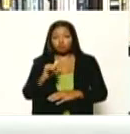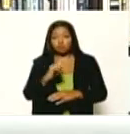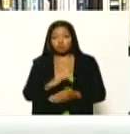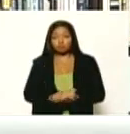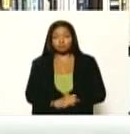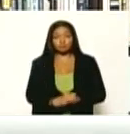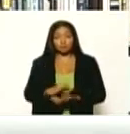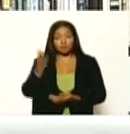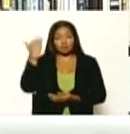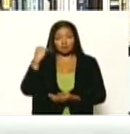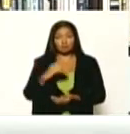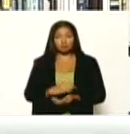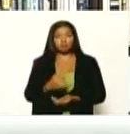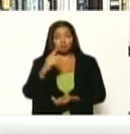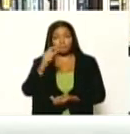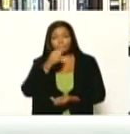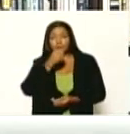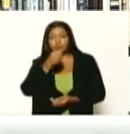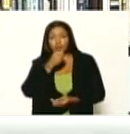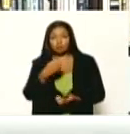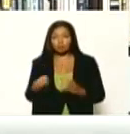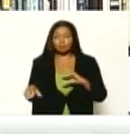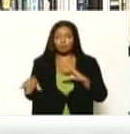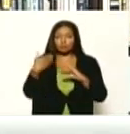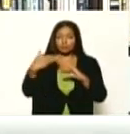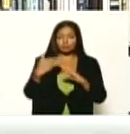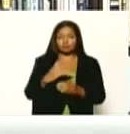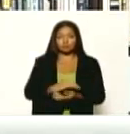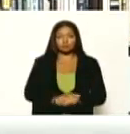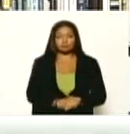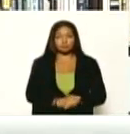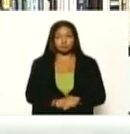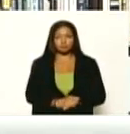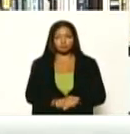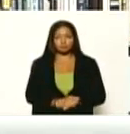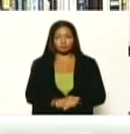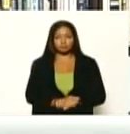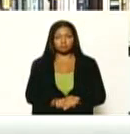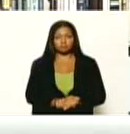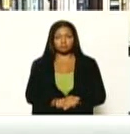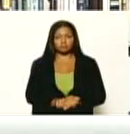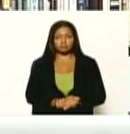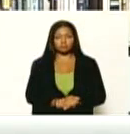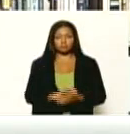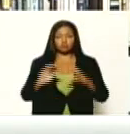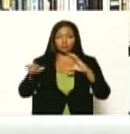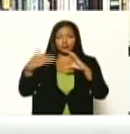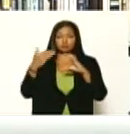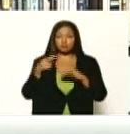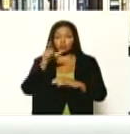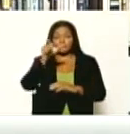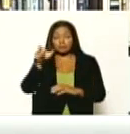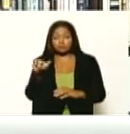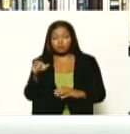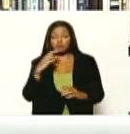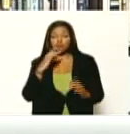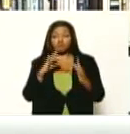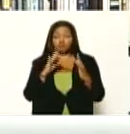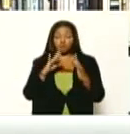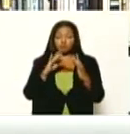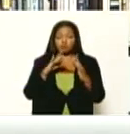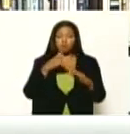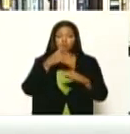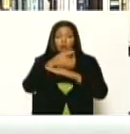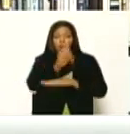me denunciaron, ayer un periodista me escribió, me escribió que una persona conocida de él fue